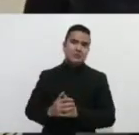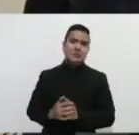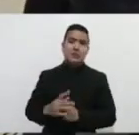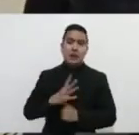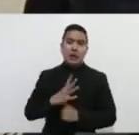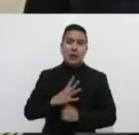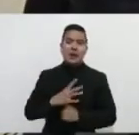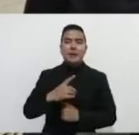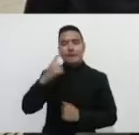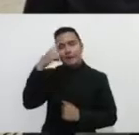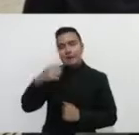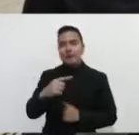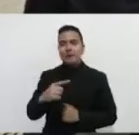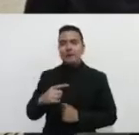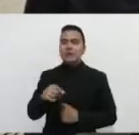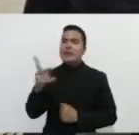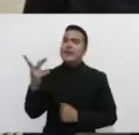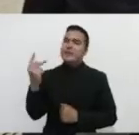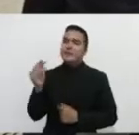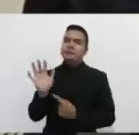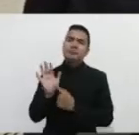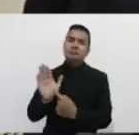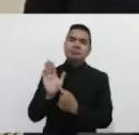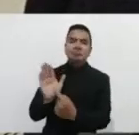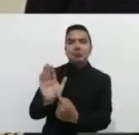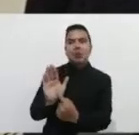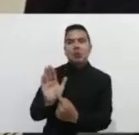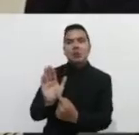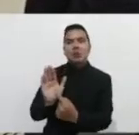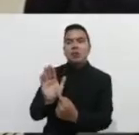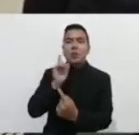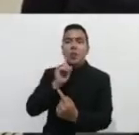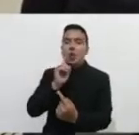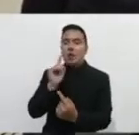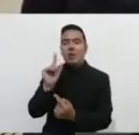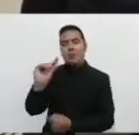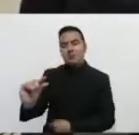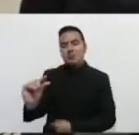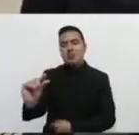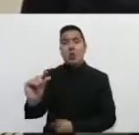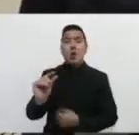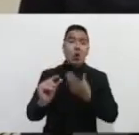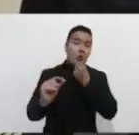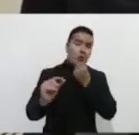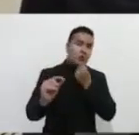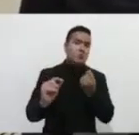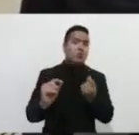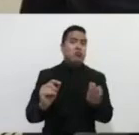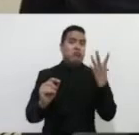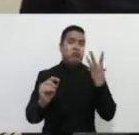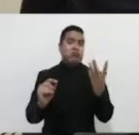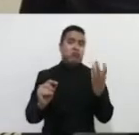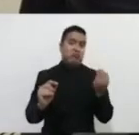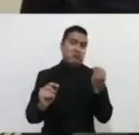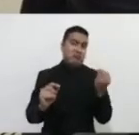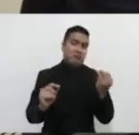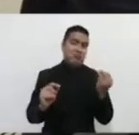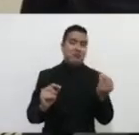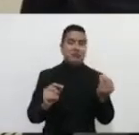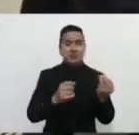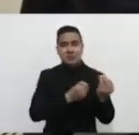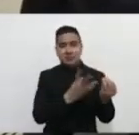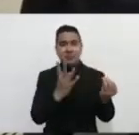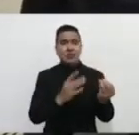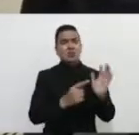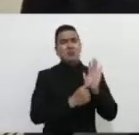son pocos los spots que salen en radio y televisión o salen a que las hablan 2 de de la esas mañana, candidaturas, claro, ¿no? O sí. sea, y luego también las mujeres nos dicen,